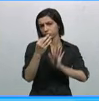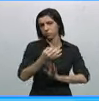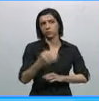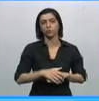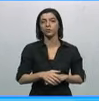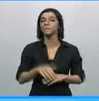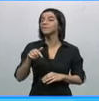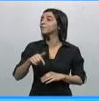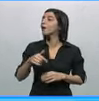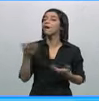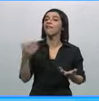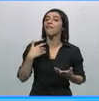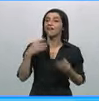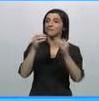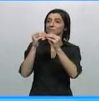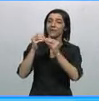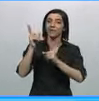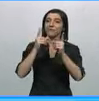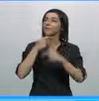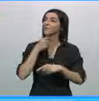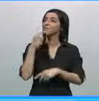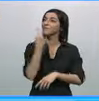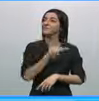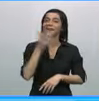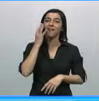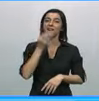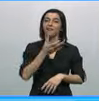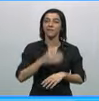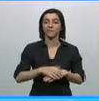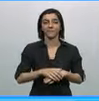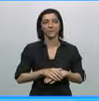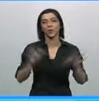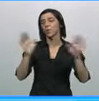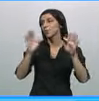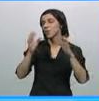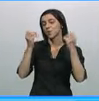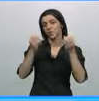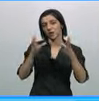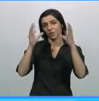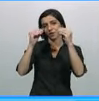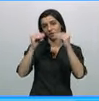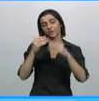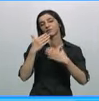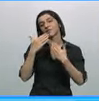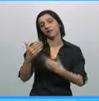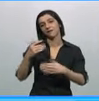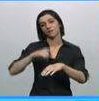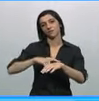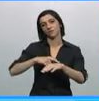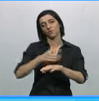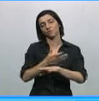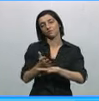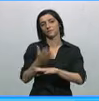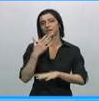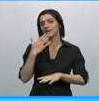escucha el director técnico de San Lorenzo de Almagro, Edgardo Bauza. Hola, Patón, ¿qué tal? Buenas noches. Gracias por atendernos a esta hora. Ante